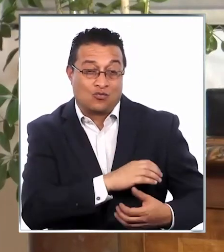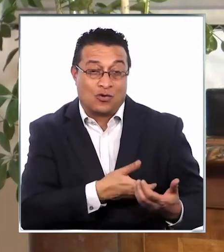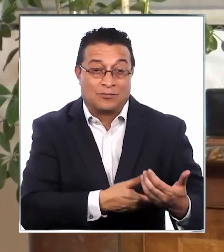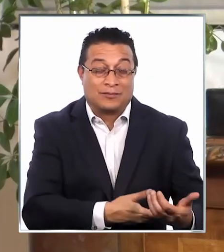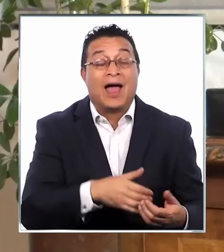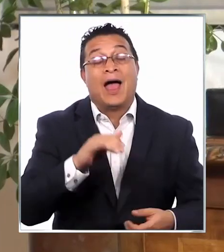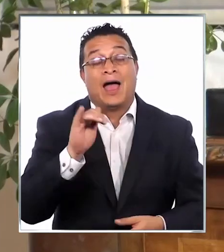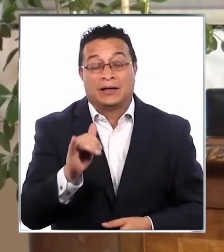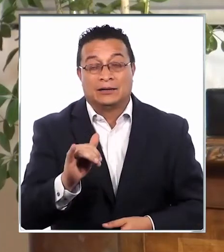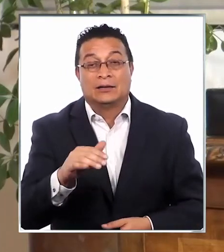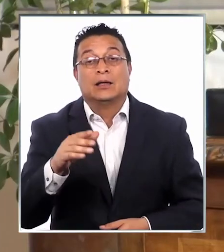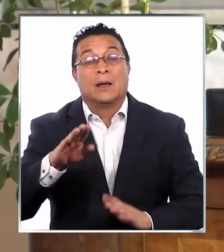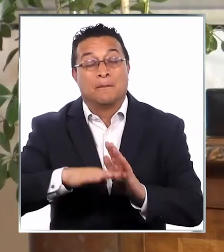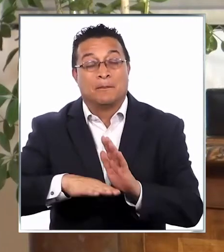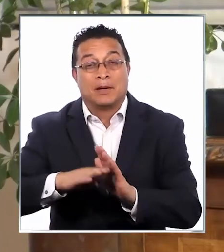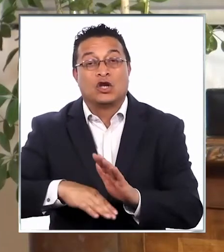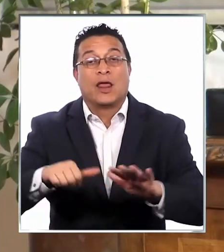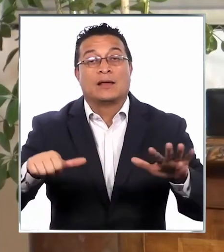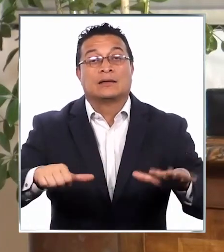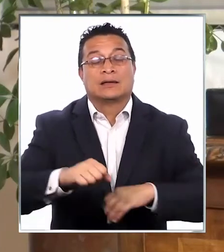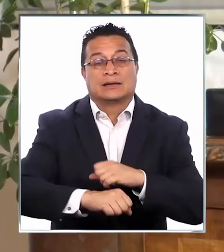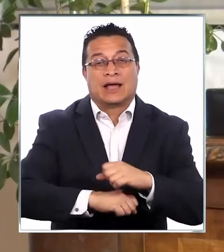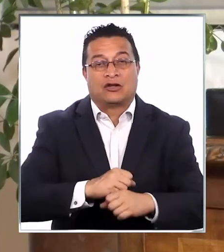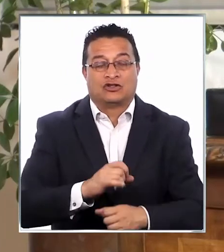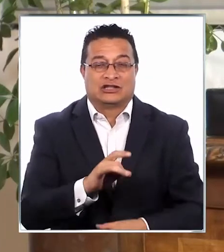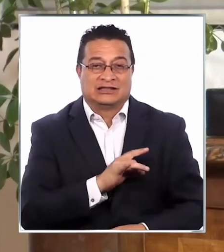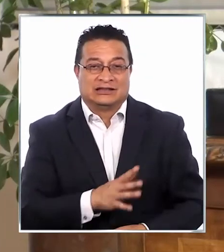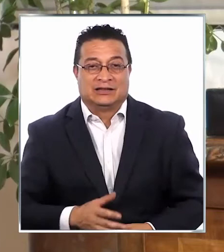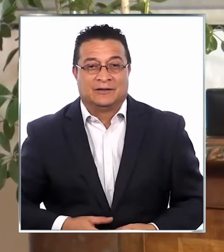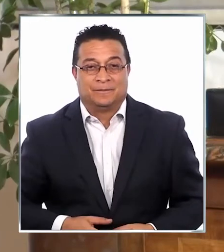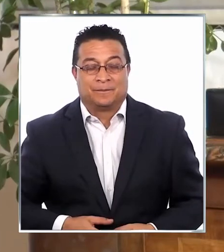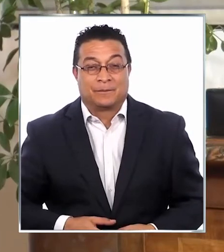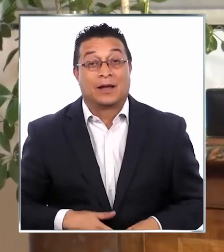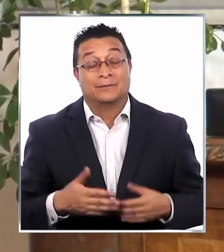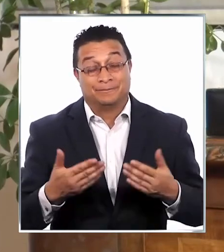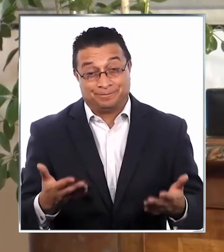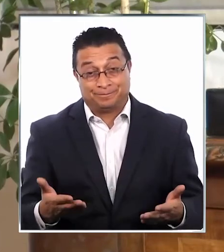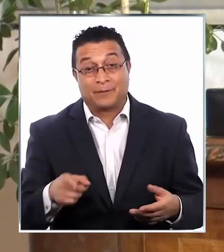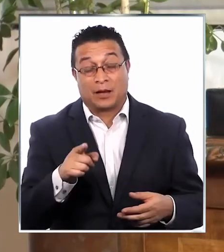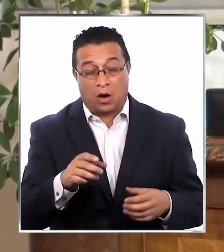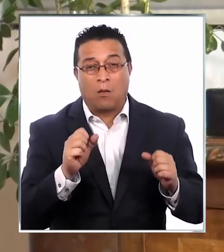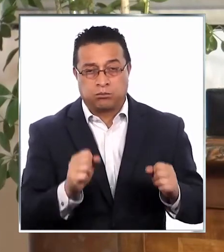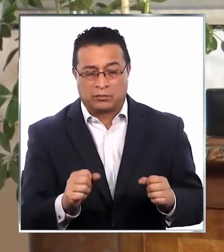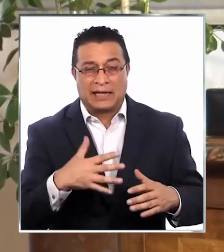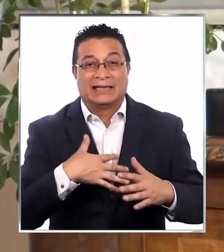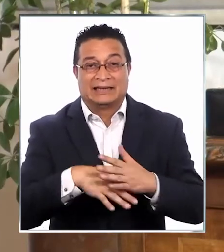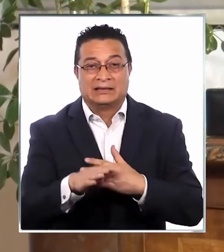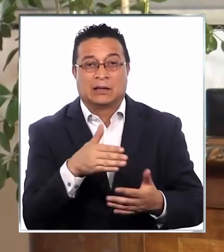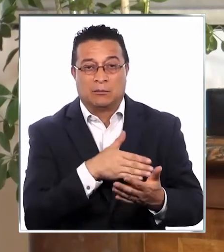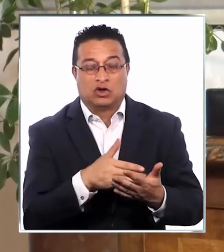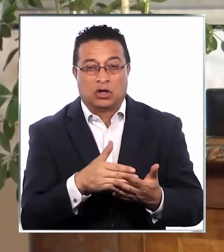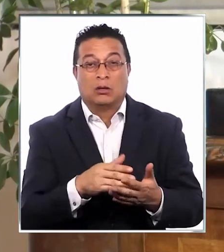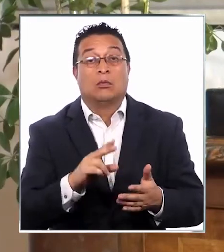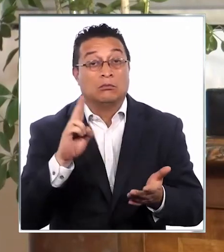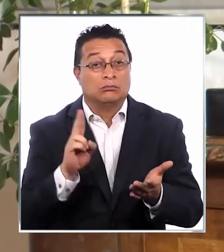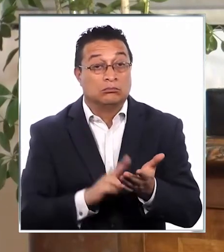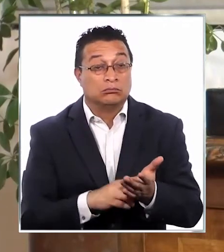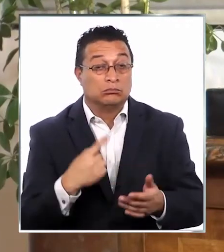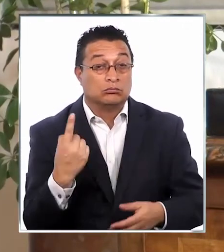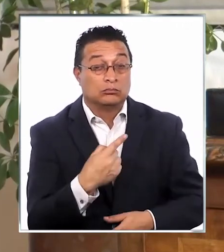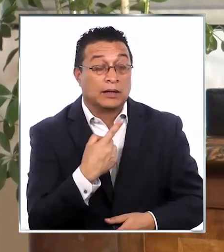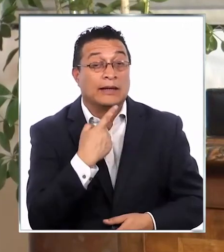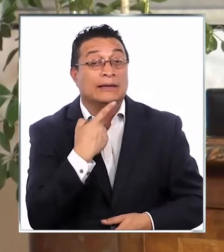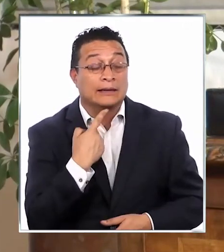los habitantes de Chile menores de 16 años. Entonces, pueden ser 15 millones, pero en realidad lo que a nosotros